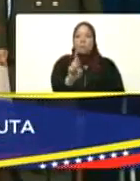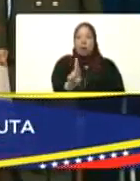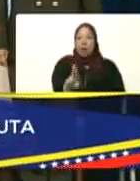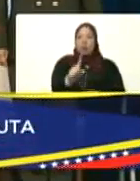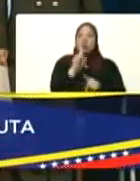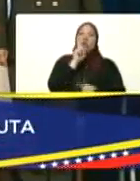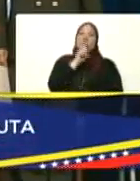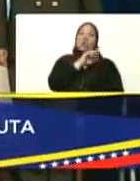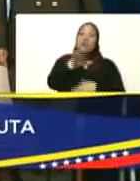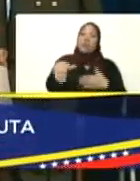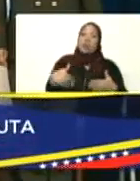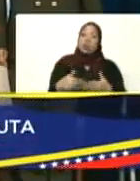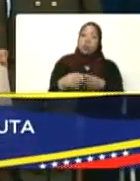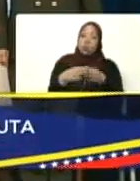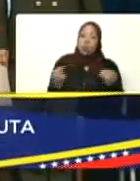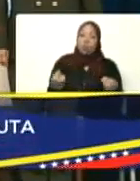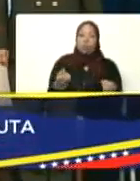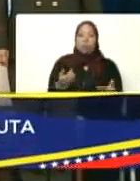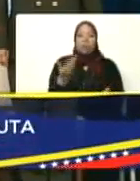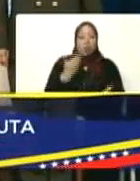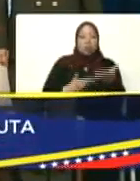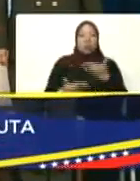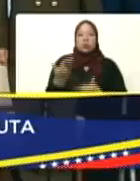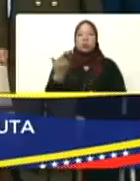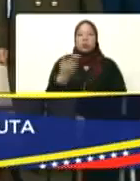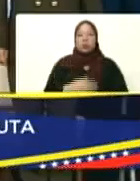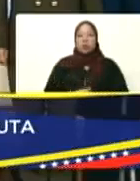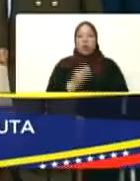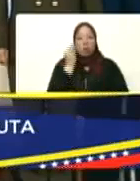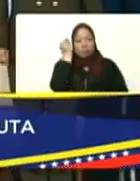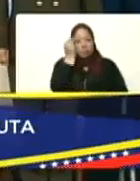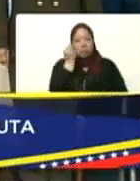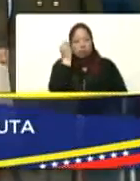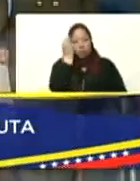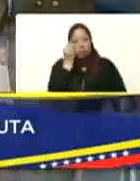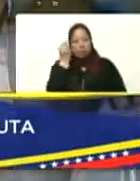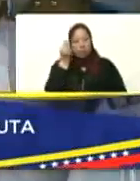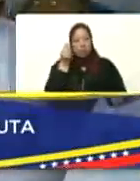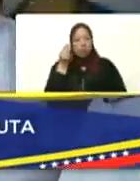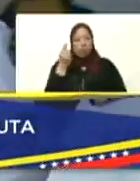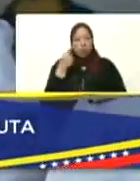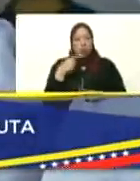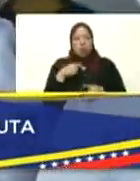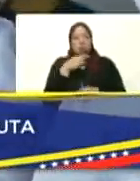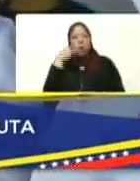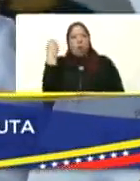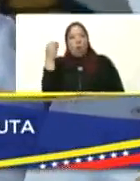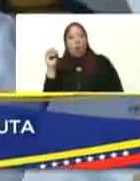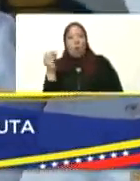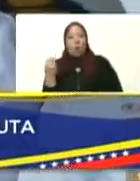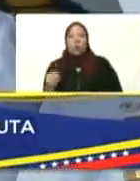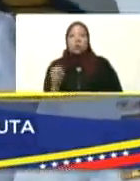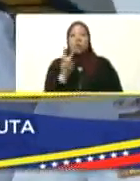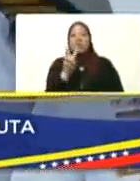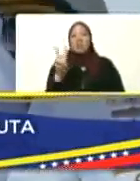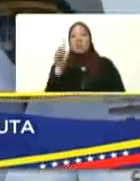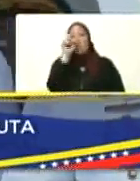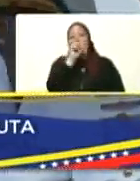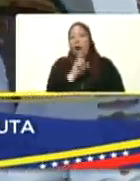nombre de todos ustedes. Hay una línea de pensamiento entre el joven teniente de 22